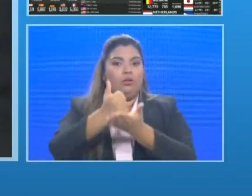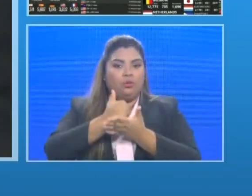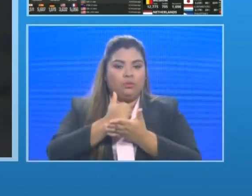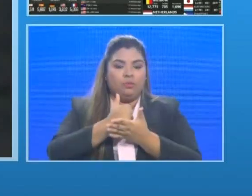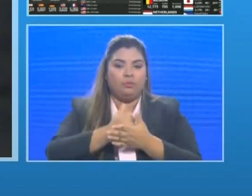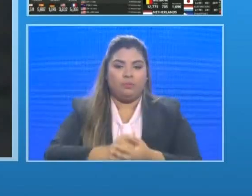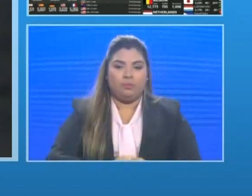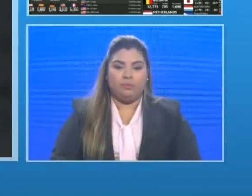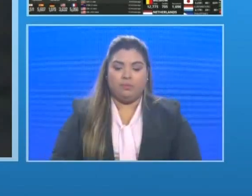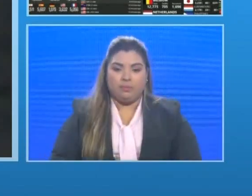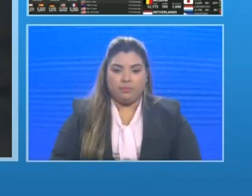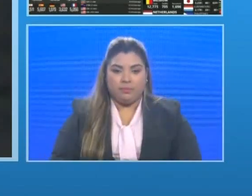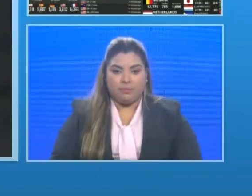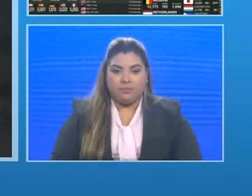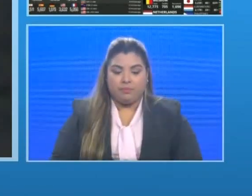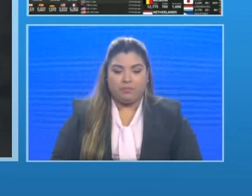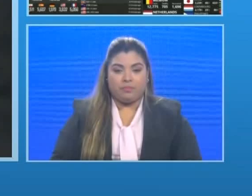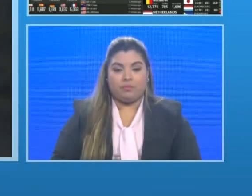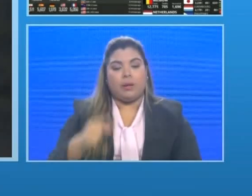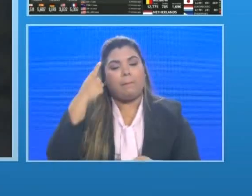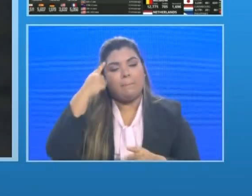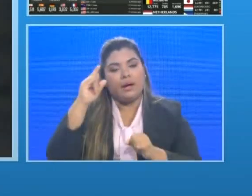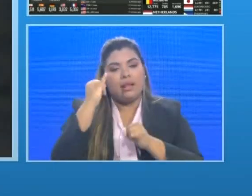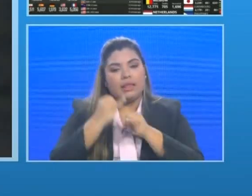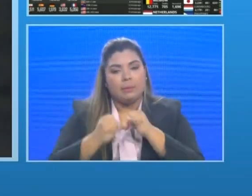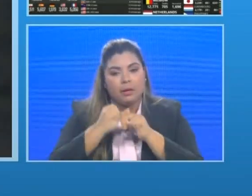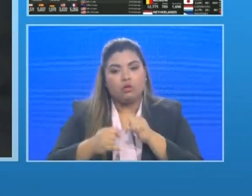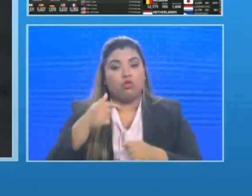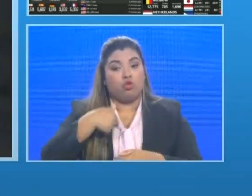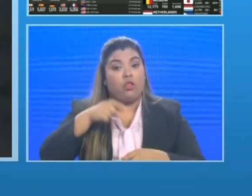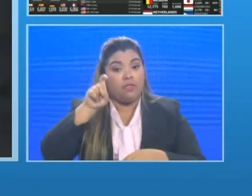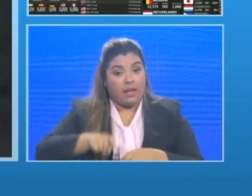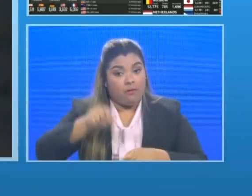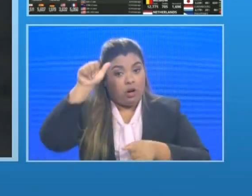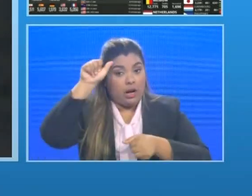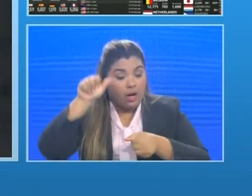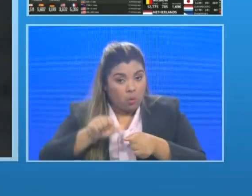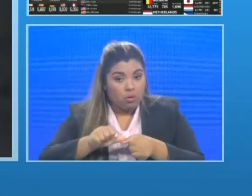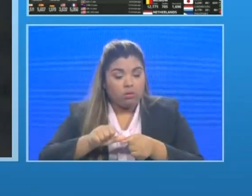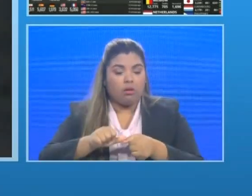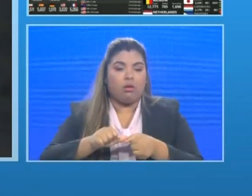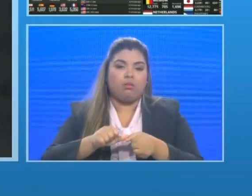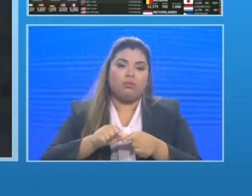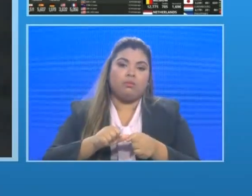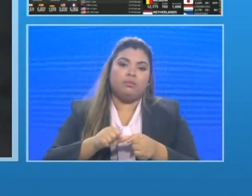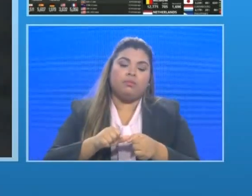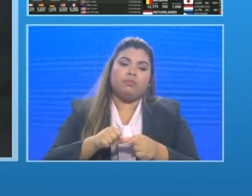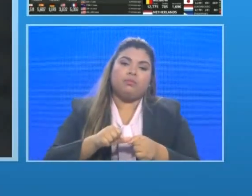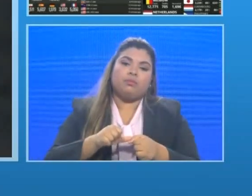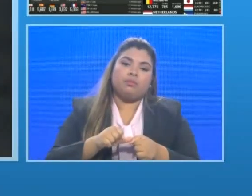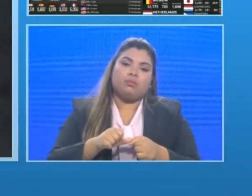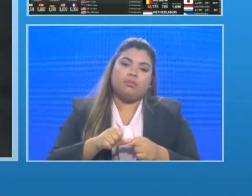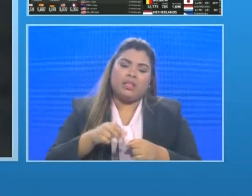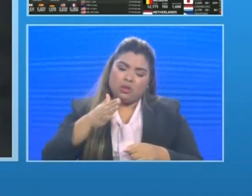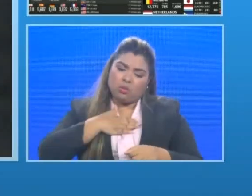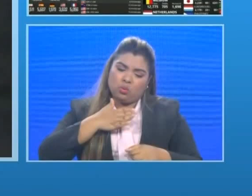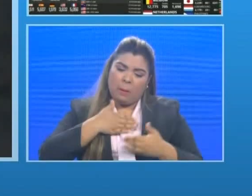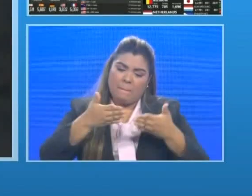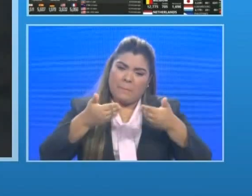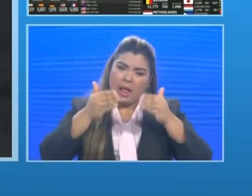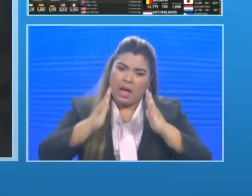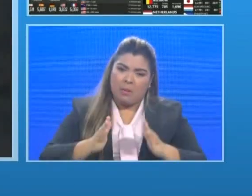lado, para concluir, debo recordar cuál es la estrategia nacional, y esa